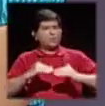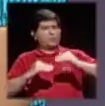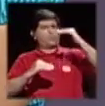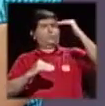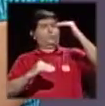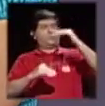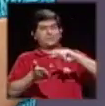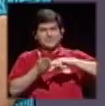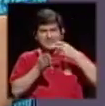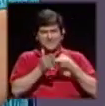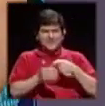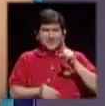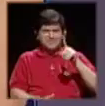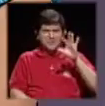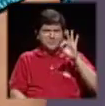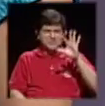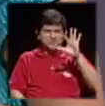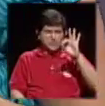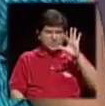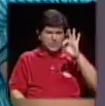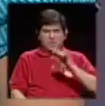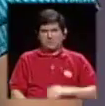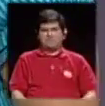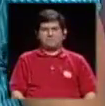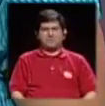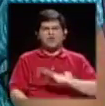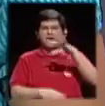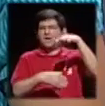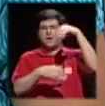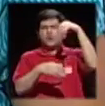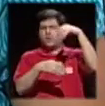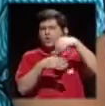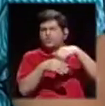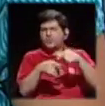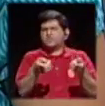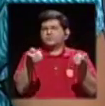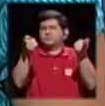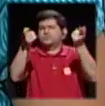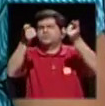Está refiriéndose a 1999. ¿En qué contexto se dio